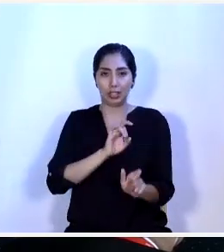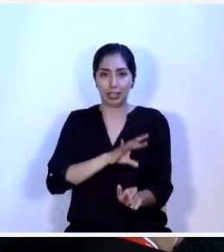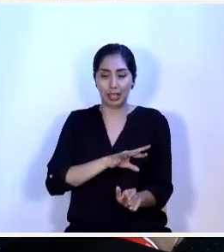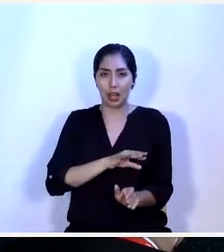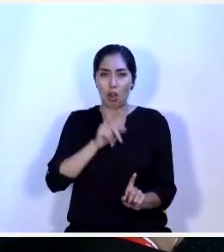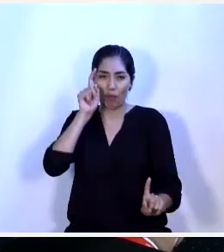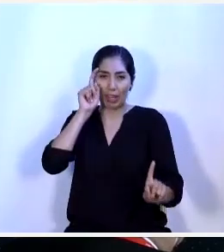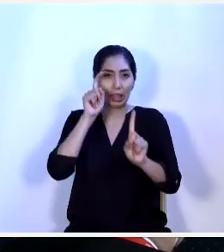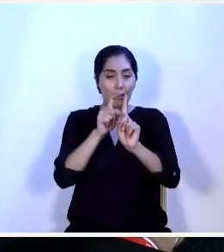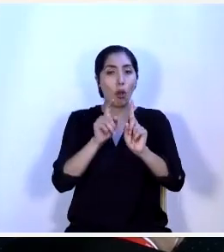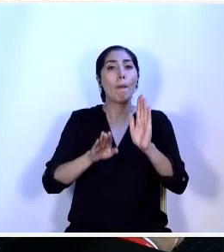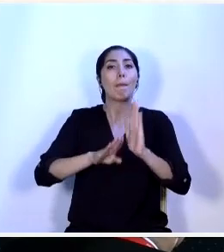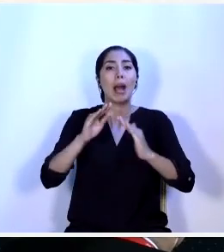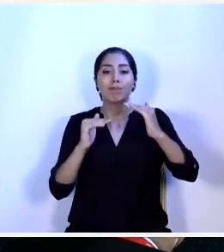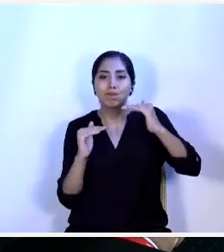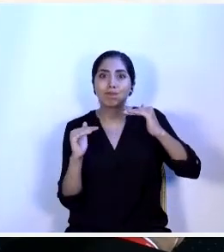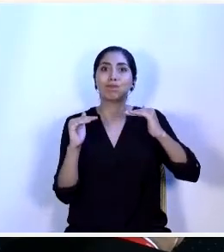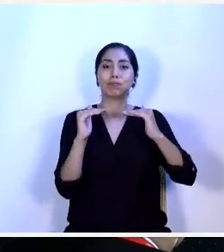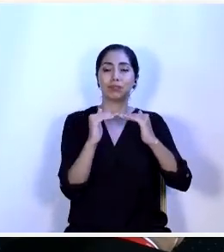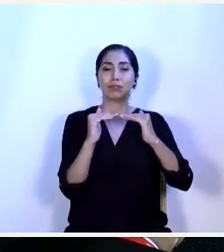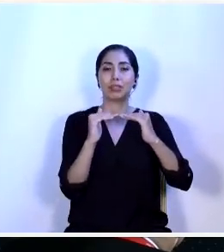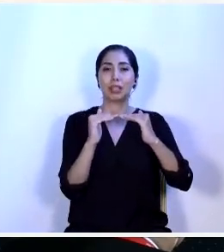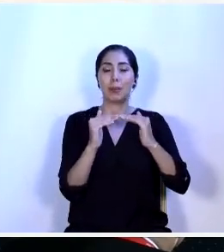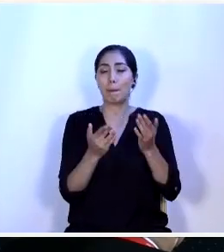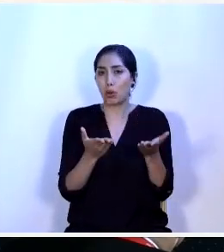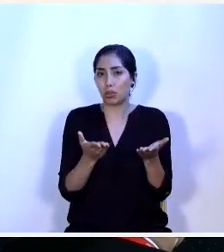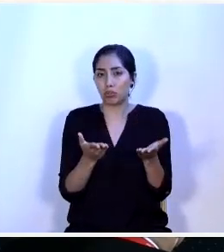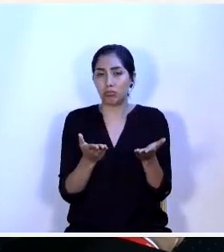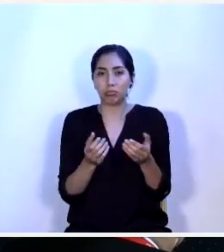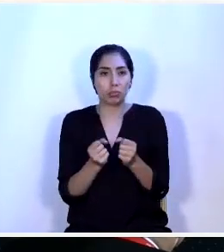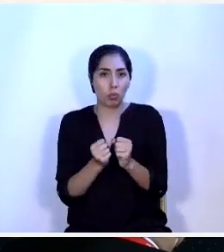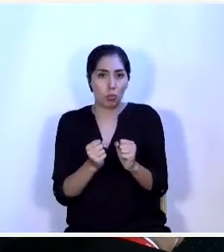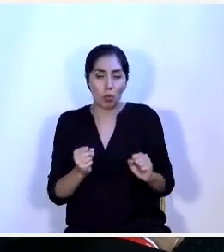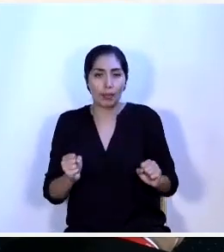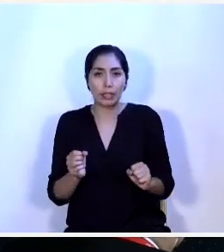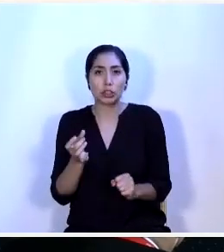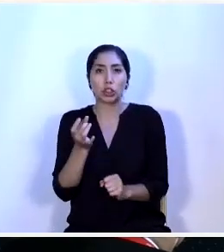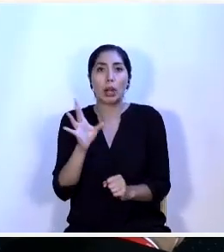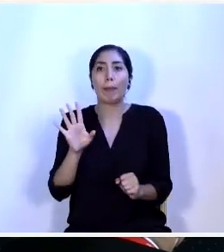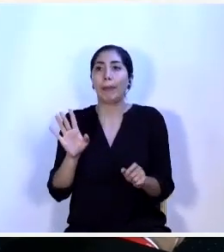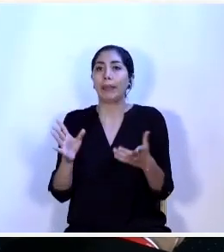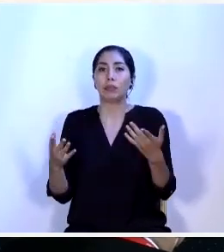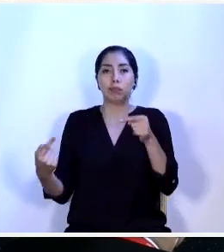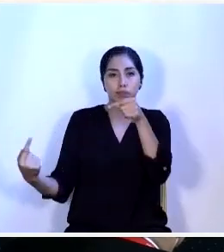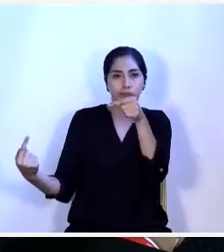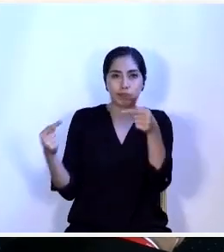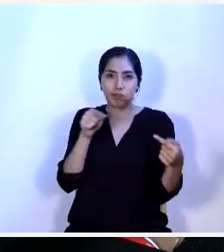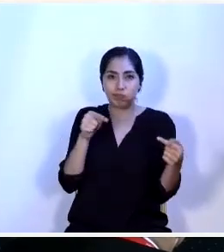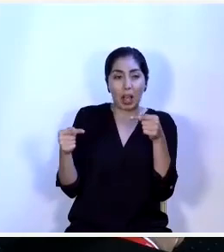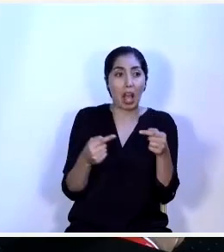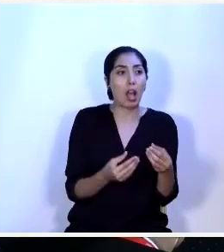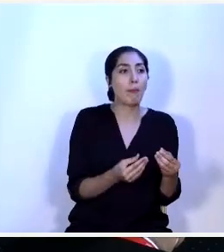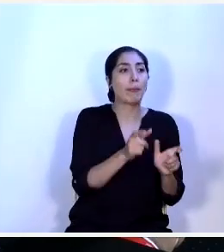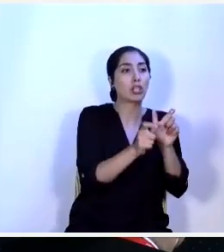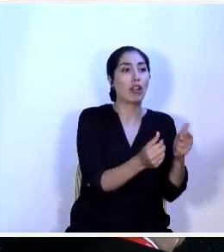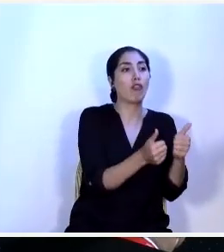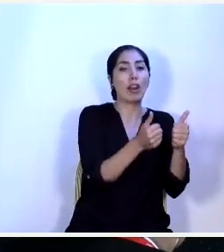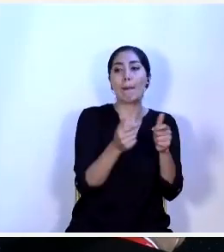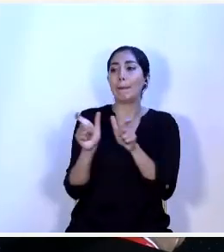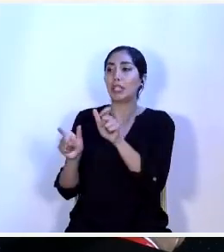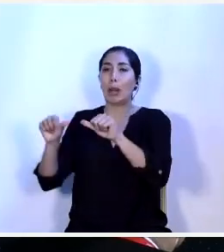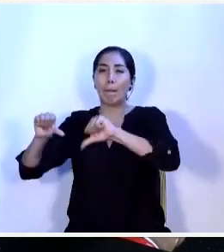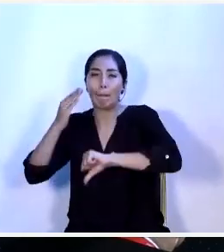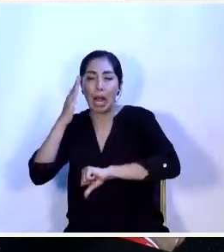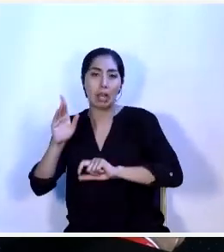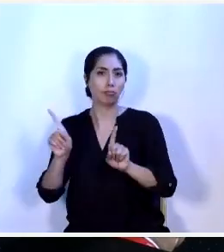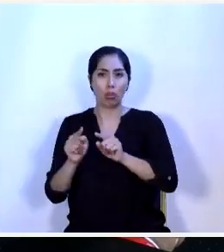equidad y por lo tanto no puede verse como una confrontación entre buenos y malos. Lleguemos